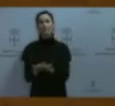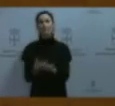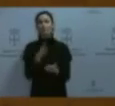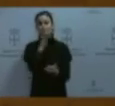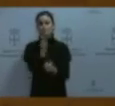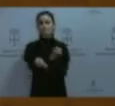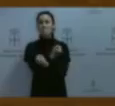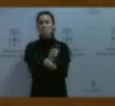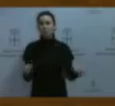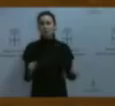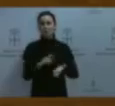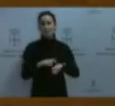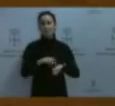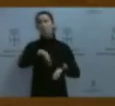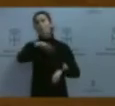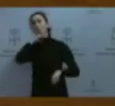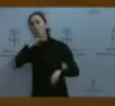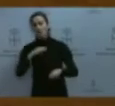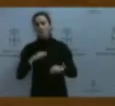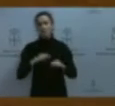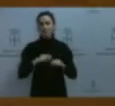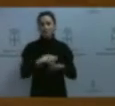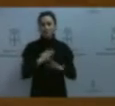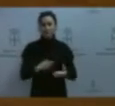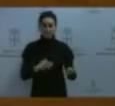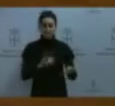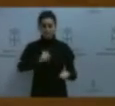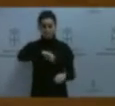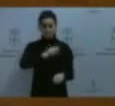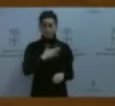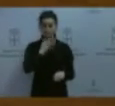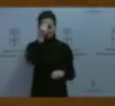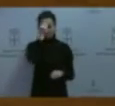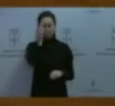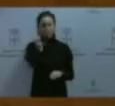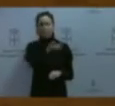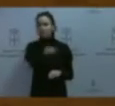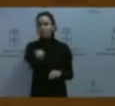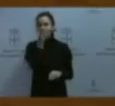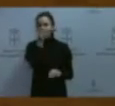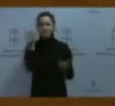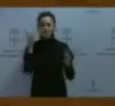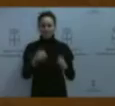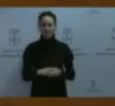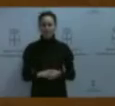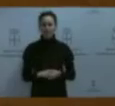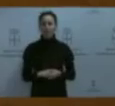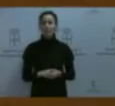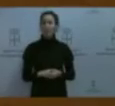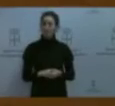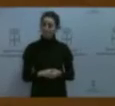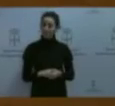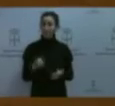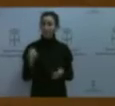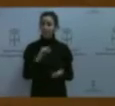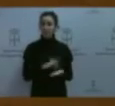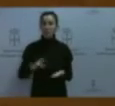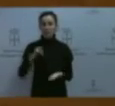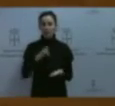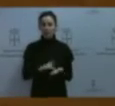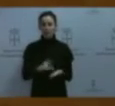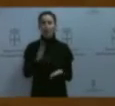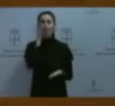usuarios en tiempos establecidos, y esto, la verdad que a nos parece fantástico, sinceramente. De hecho, ya recibió en un correo el día